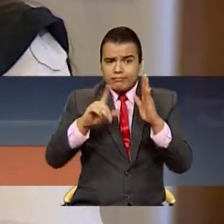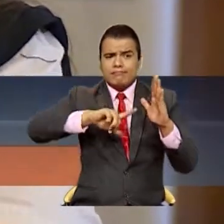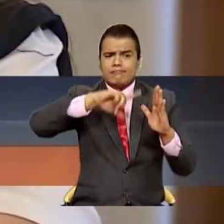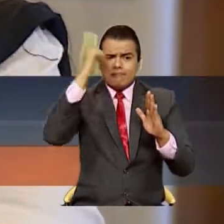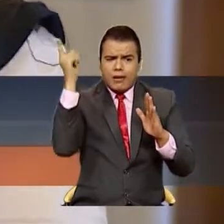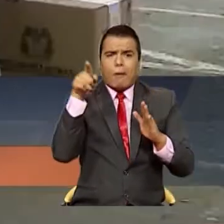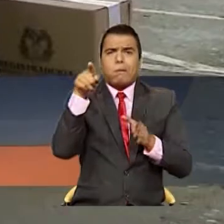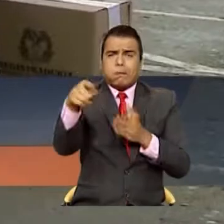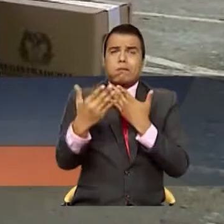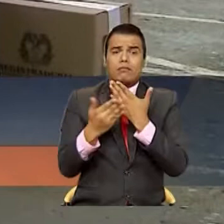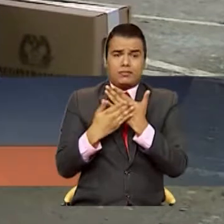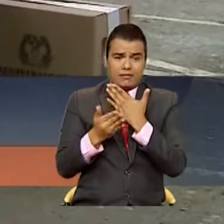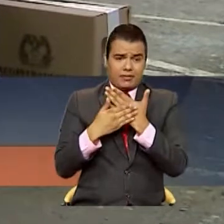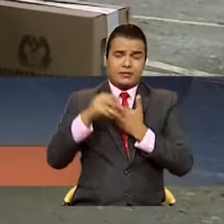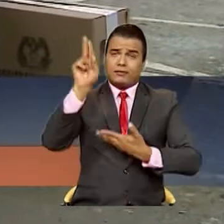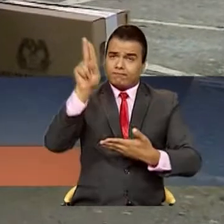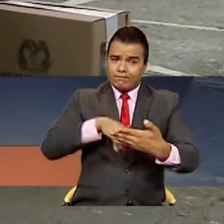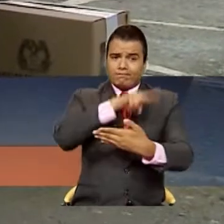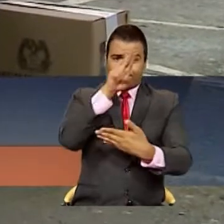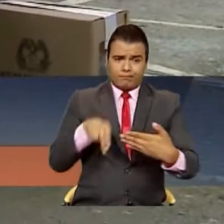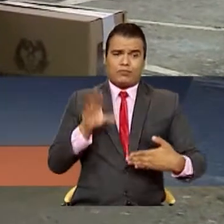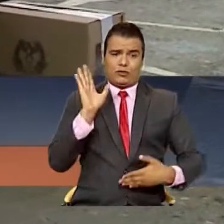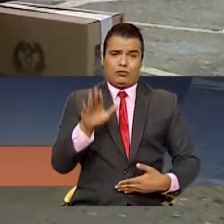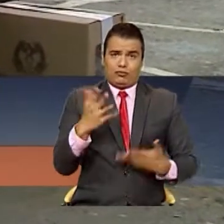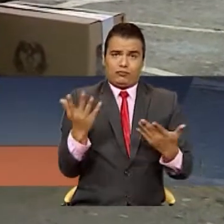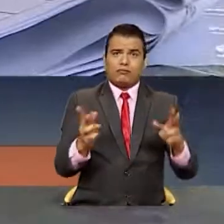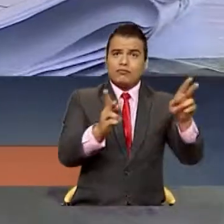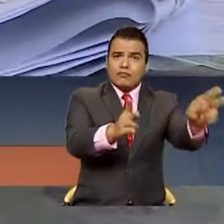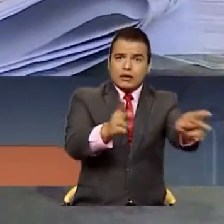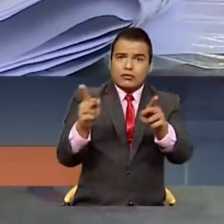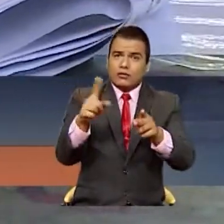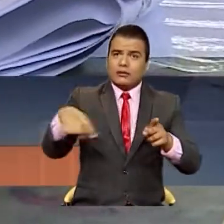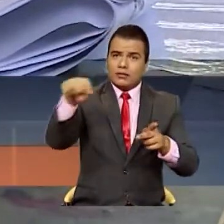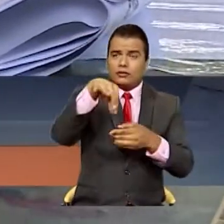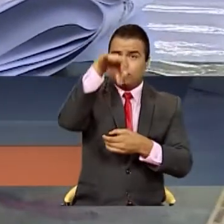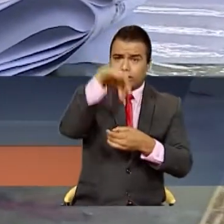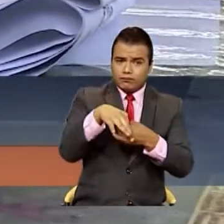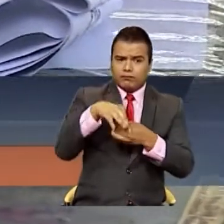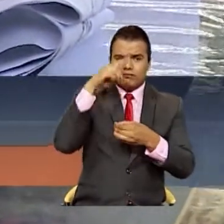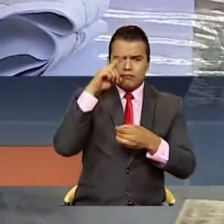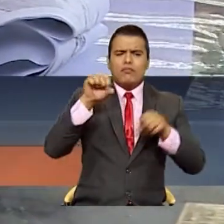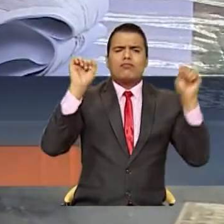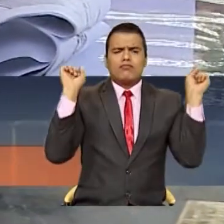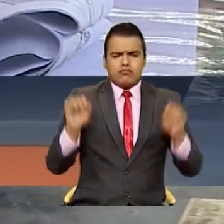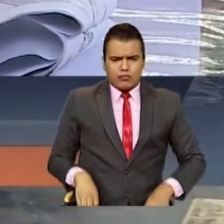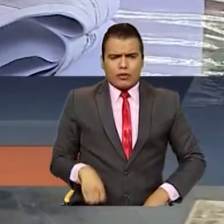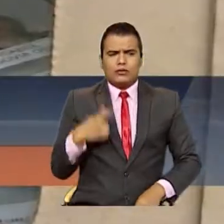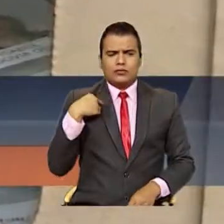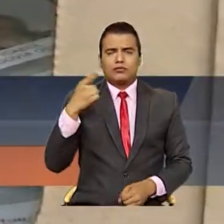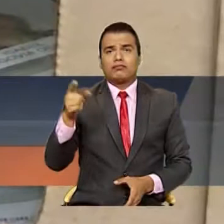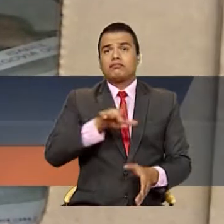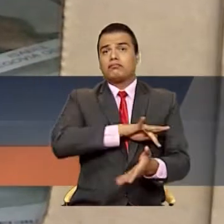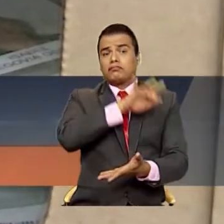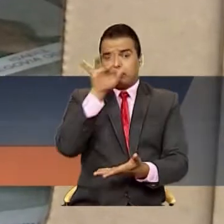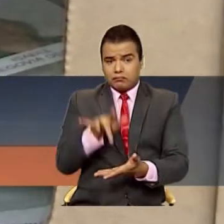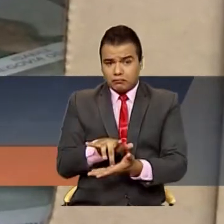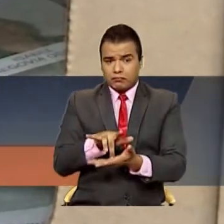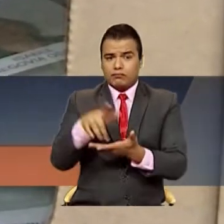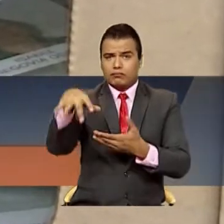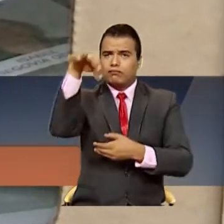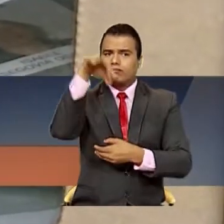voto en blanco, hay que marcarla. Este año los electores tendrán la oportunidad de participar en una de las 2 consultas